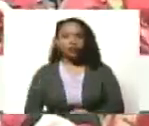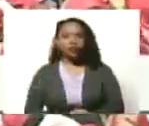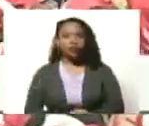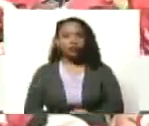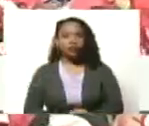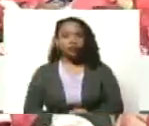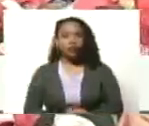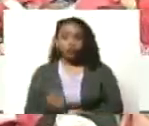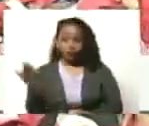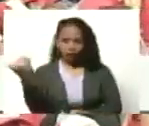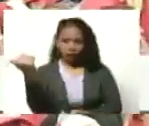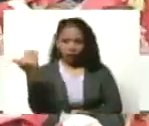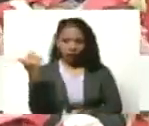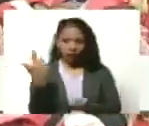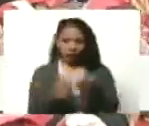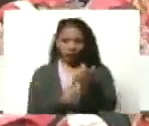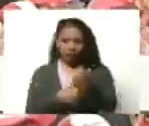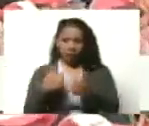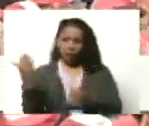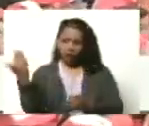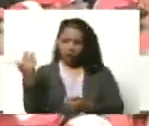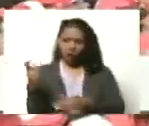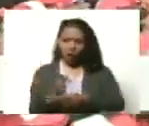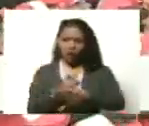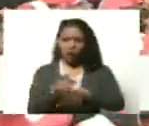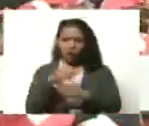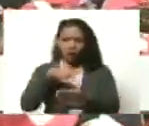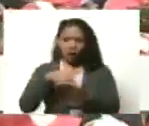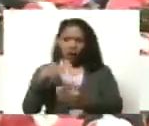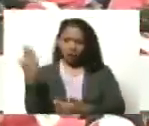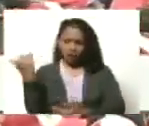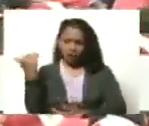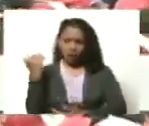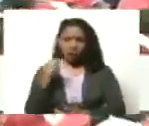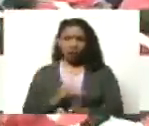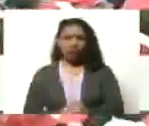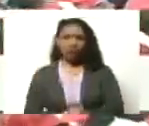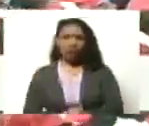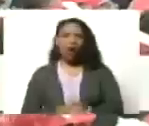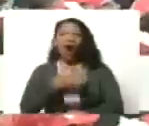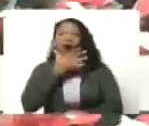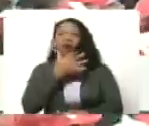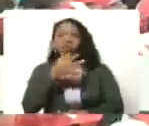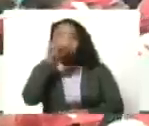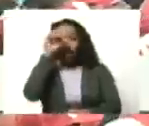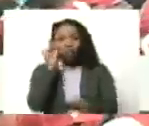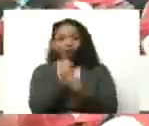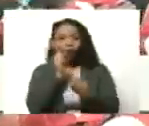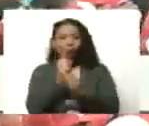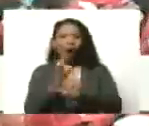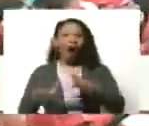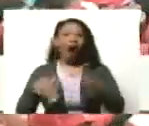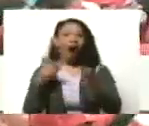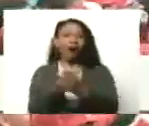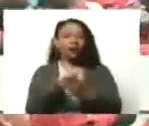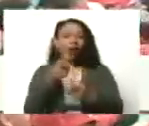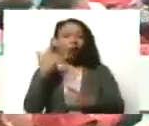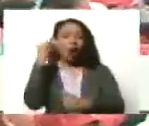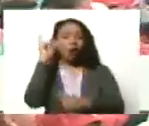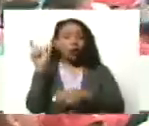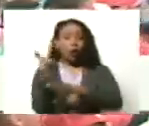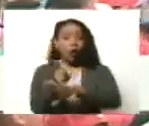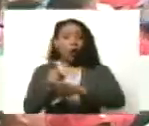Pase por aquí, hermano. Rafael, ponte aquí si quieres. Gracias. Facilita el trabajo hasta de los que son gobierno.